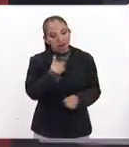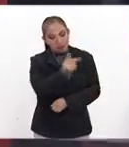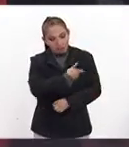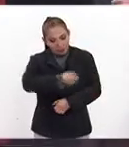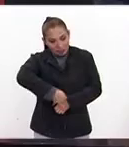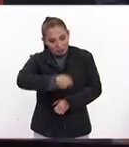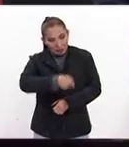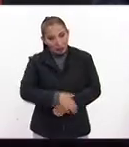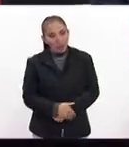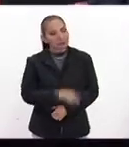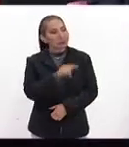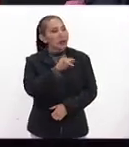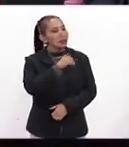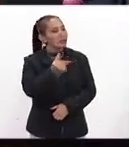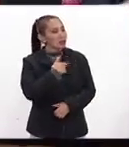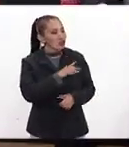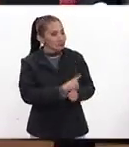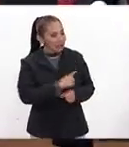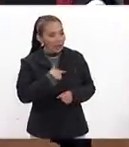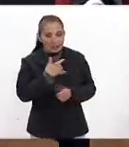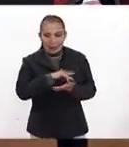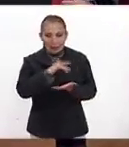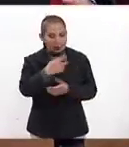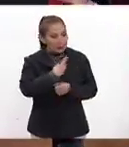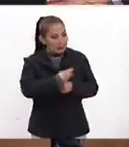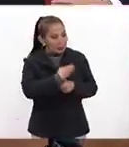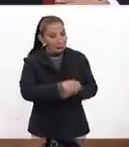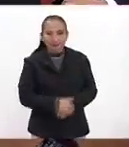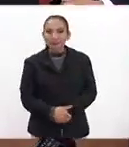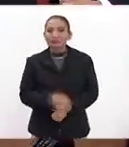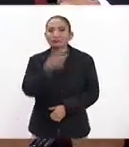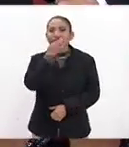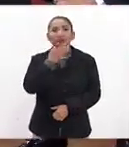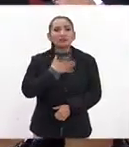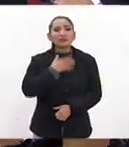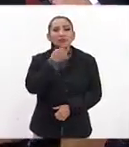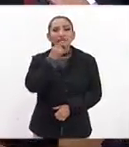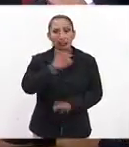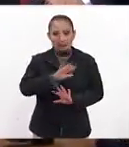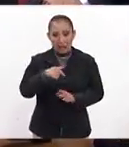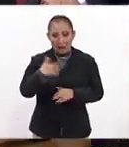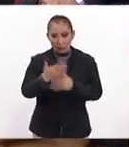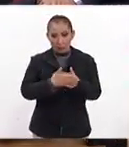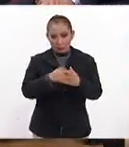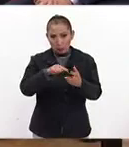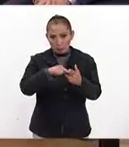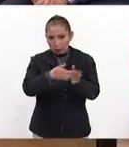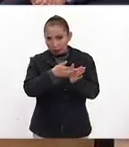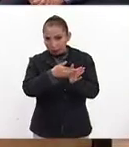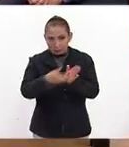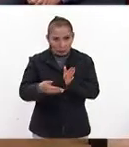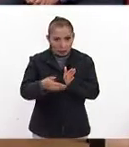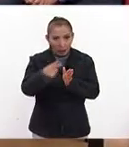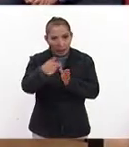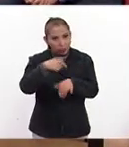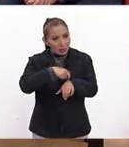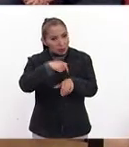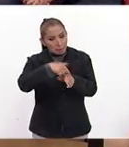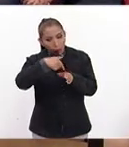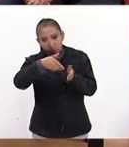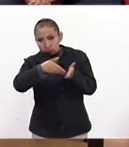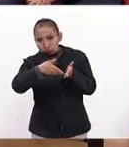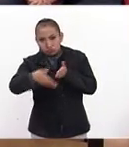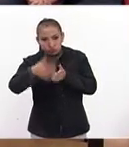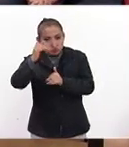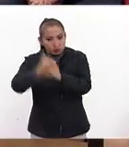saludarte siempre. Pati, muy buenos días, Omar. Muchas gracias por la invitación. Muy buenos Oye, días. Sí. y ya entrará en vigor el tiempo